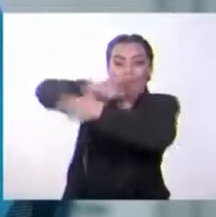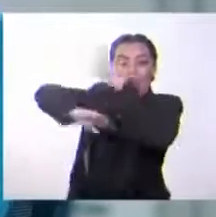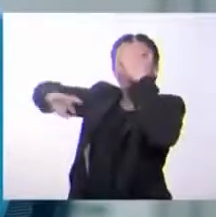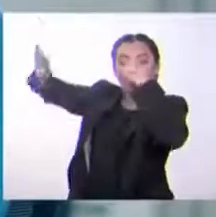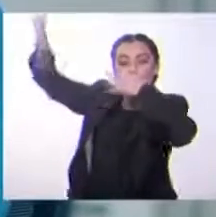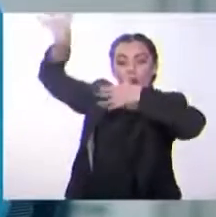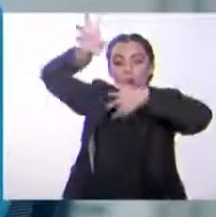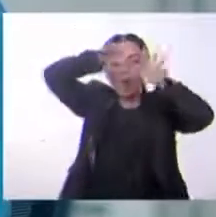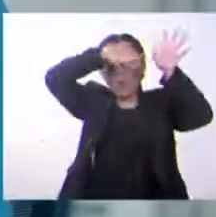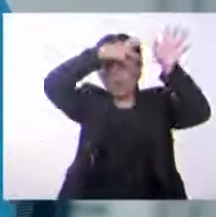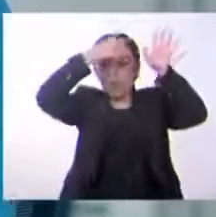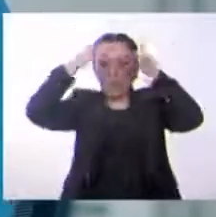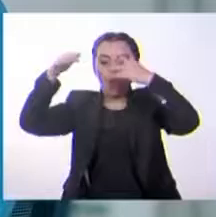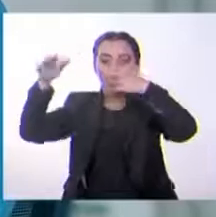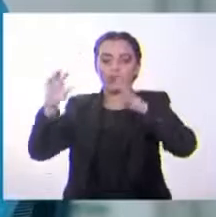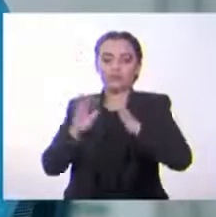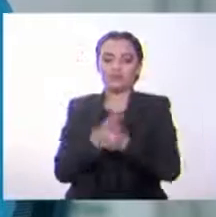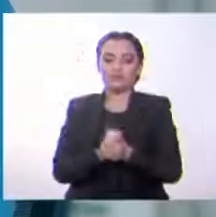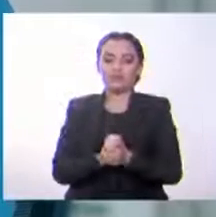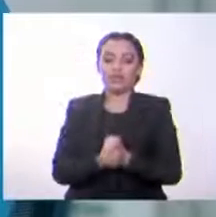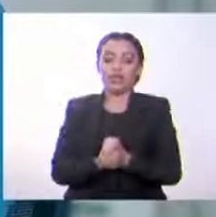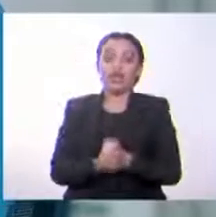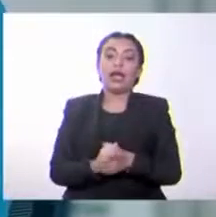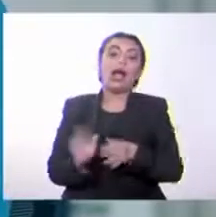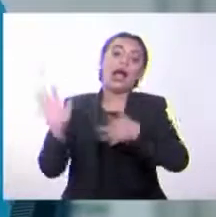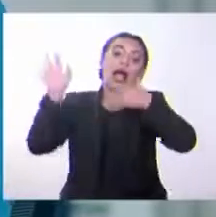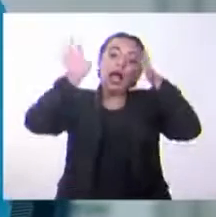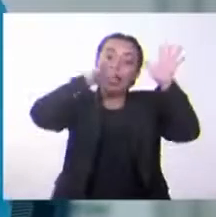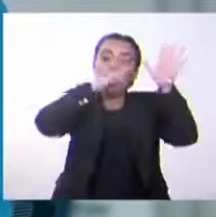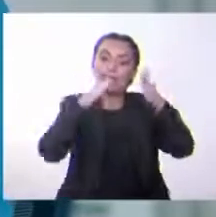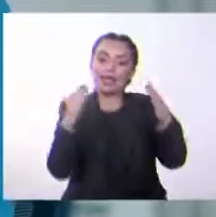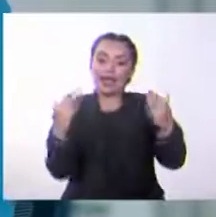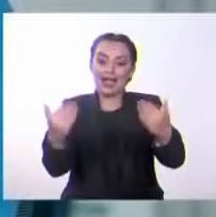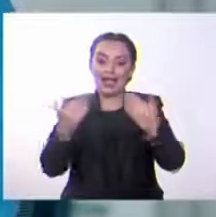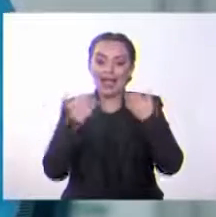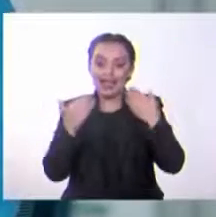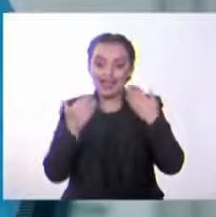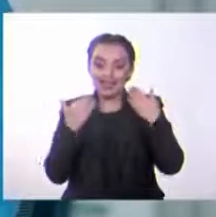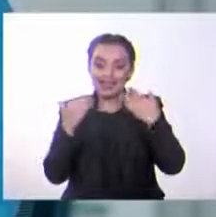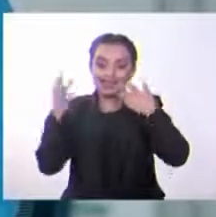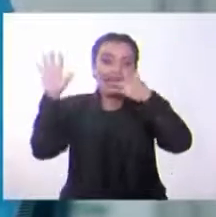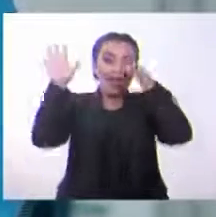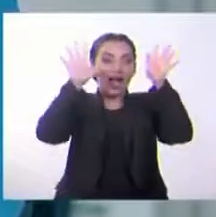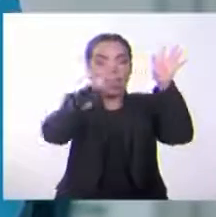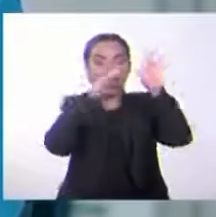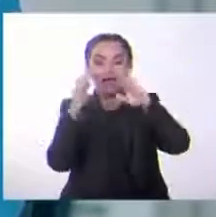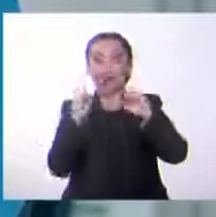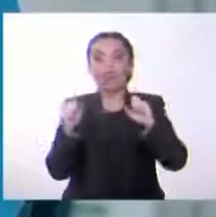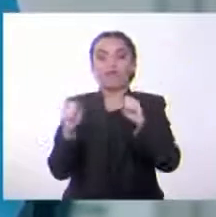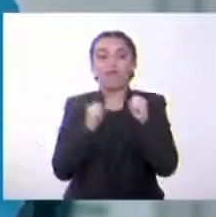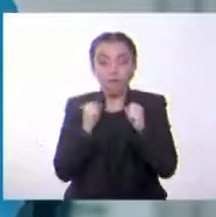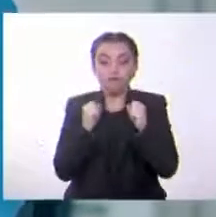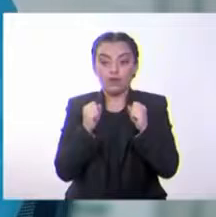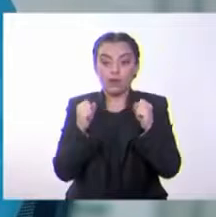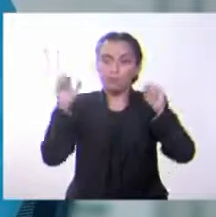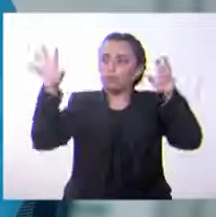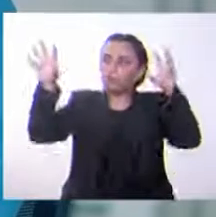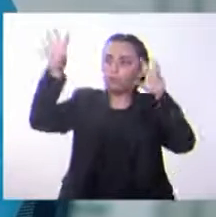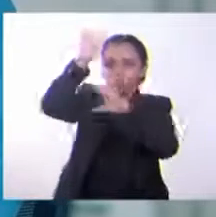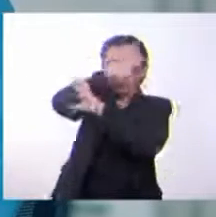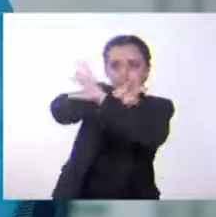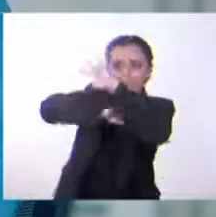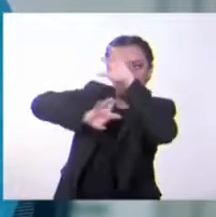de agua caliente, de aire caliente y aire frío. Entonces, si queremos